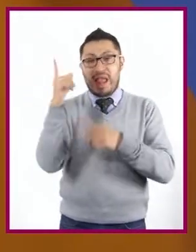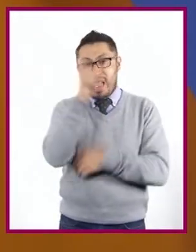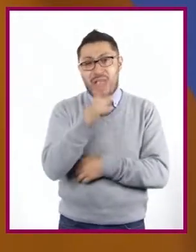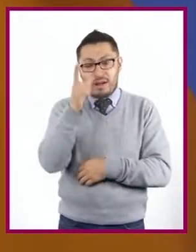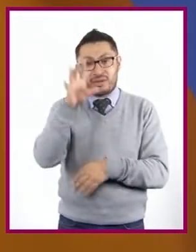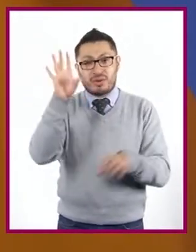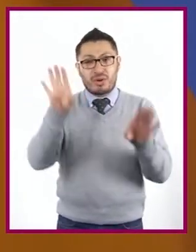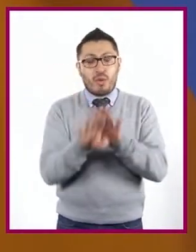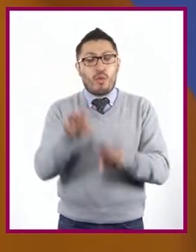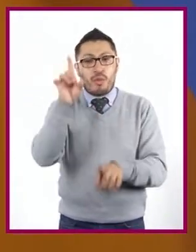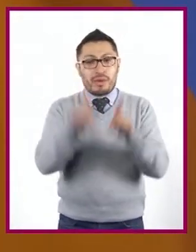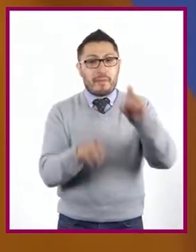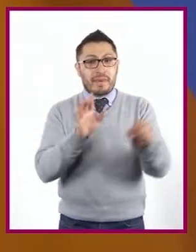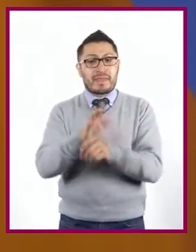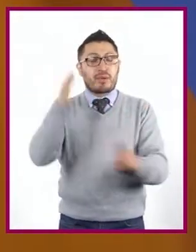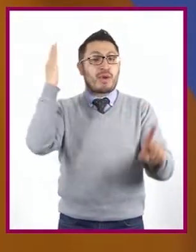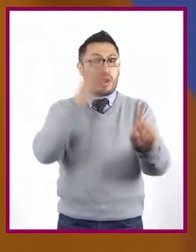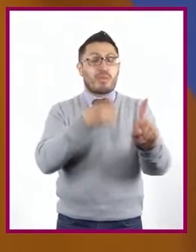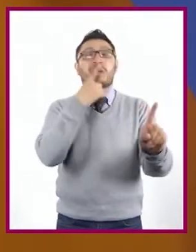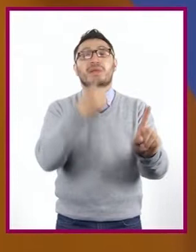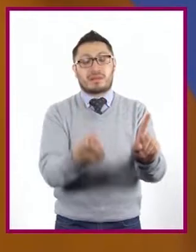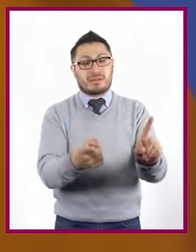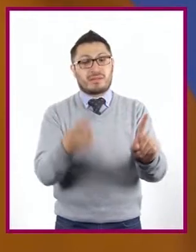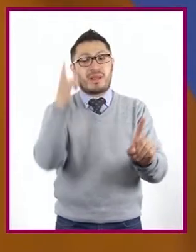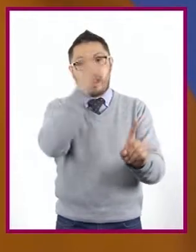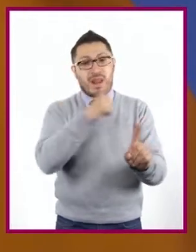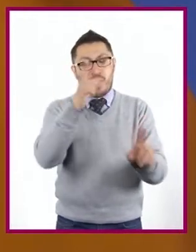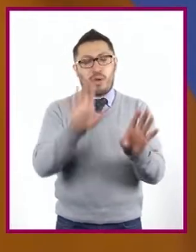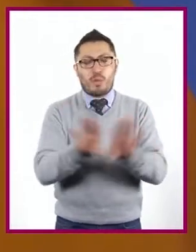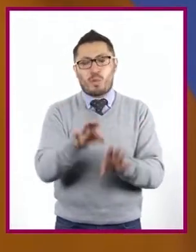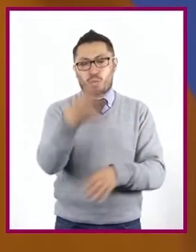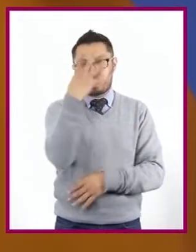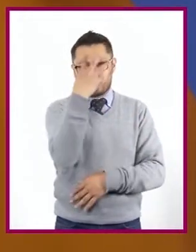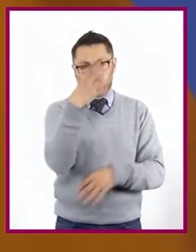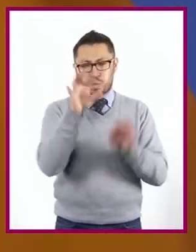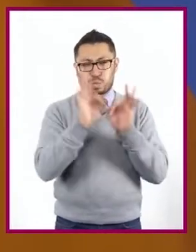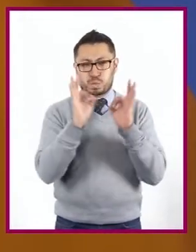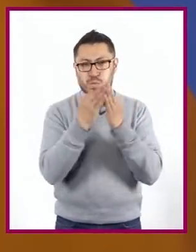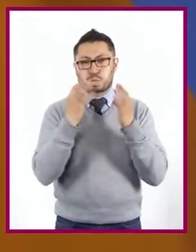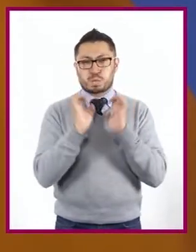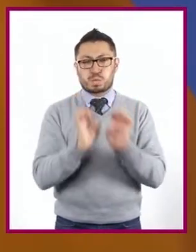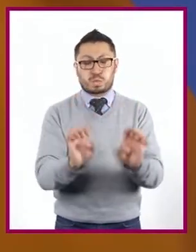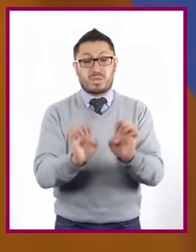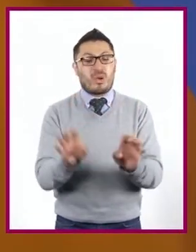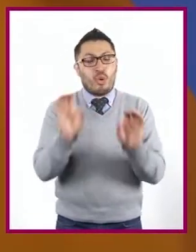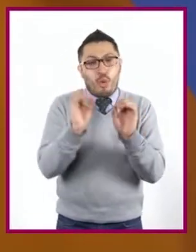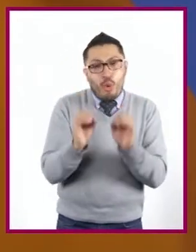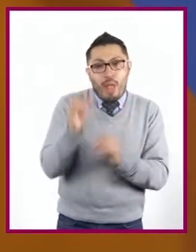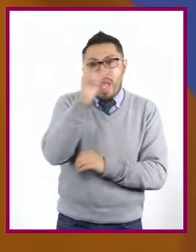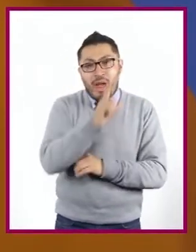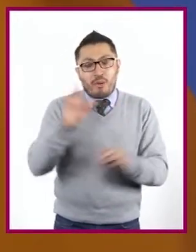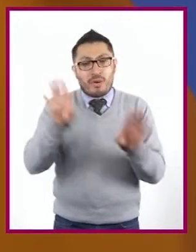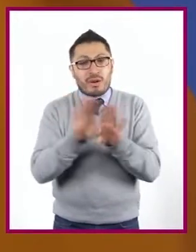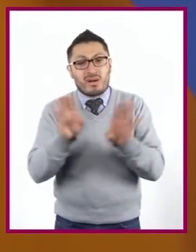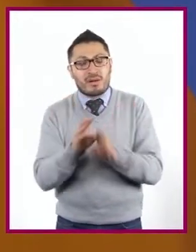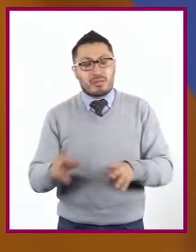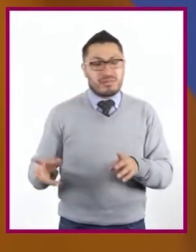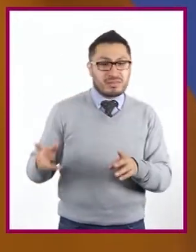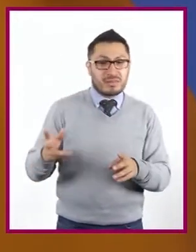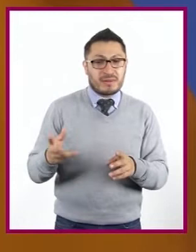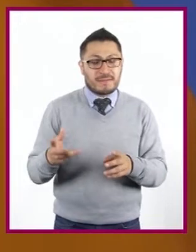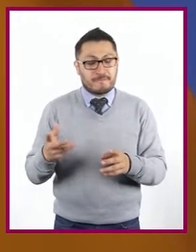de acuerdo con lo que se quiere comunicar. Un lenguaje más serio, más formal, o un lenguaje con modismos y expresiones